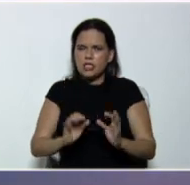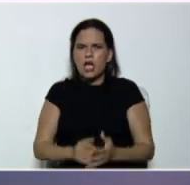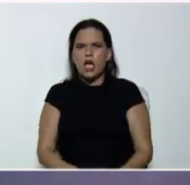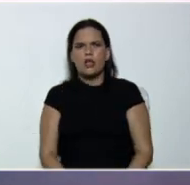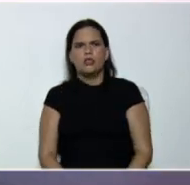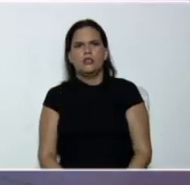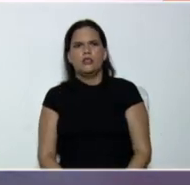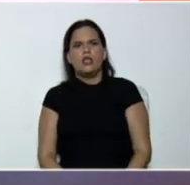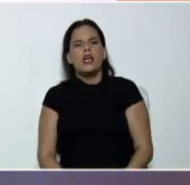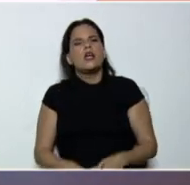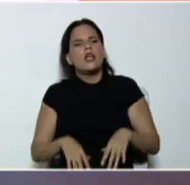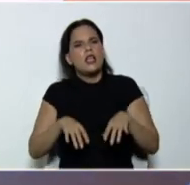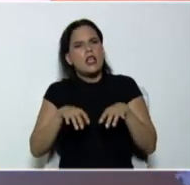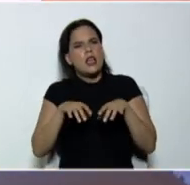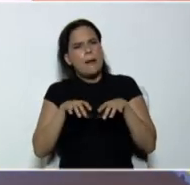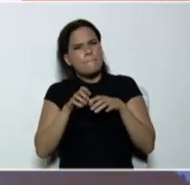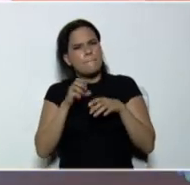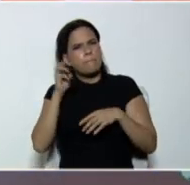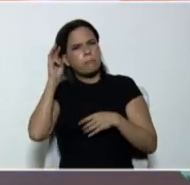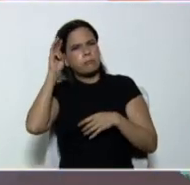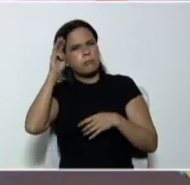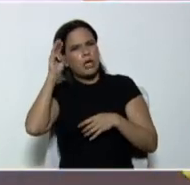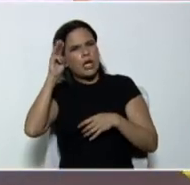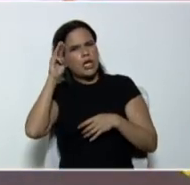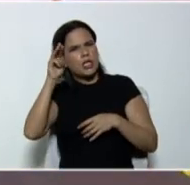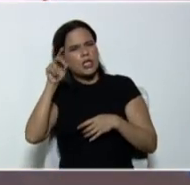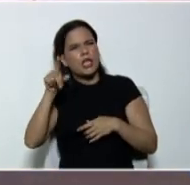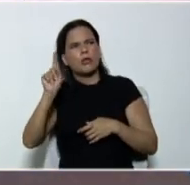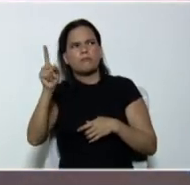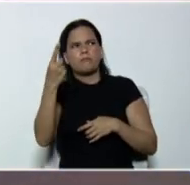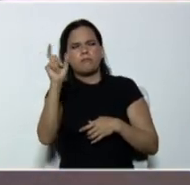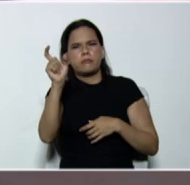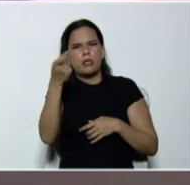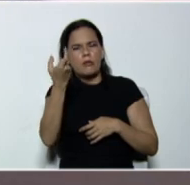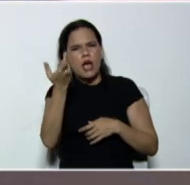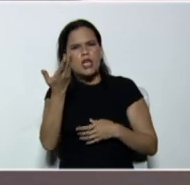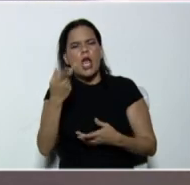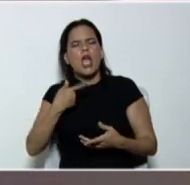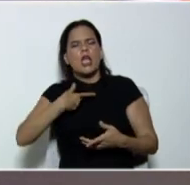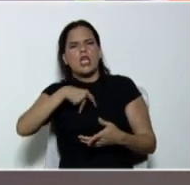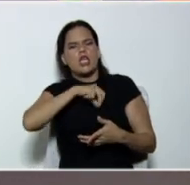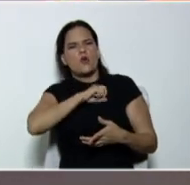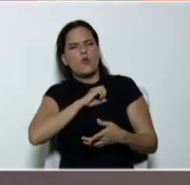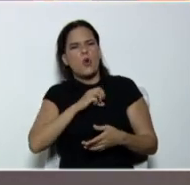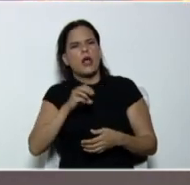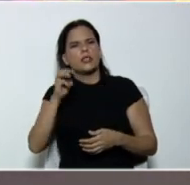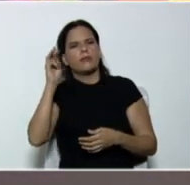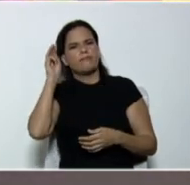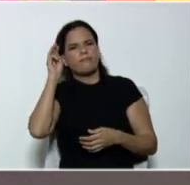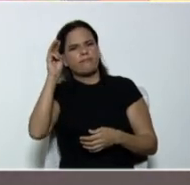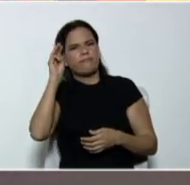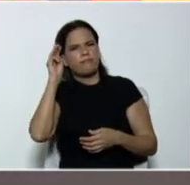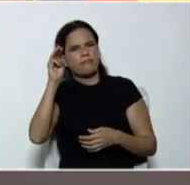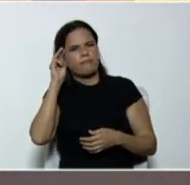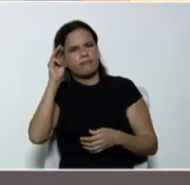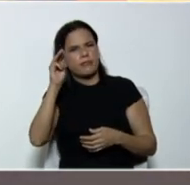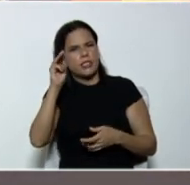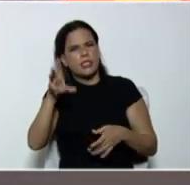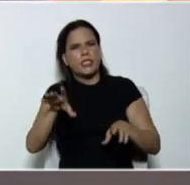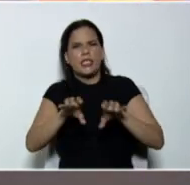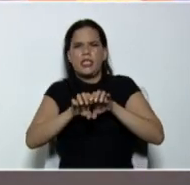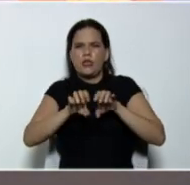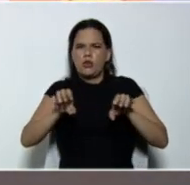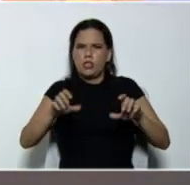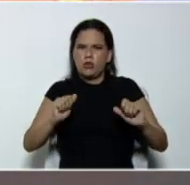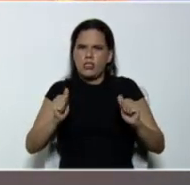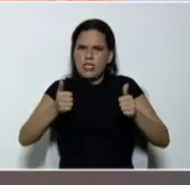Martínez y Heidler Lara en el segmento de educación primaria, y nuestra profesora Yelixa León para los niños y niñas en la etapa maternal